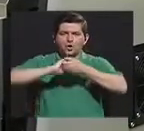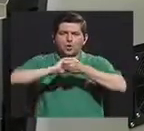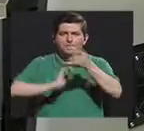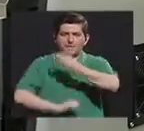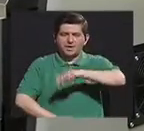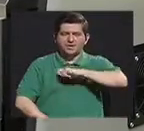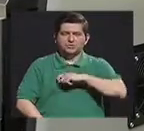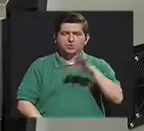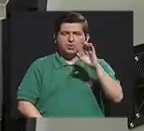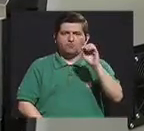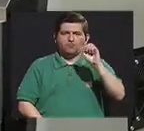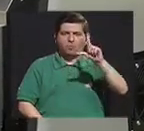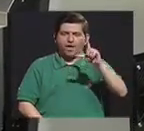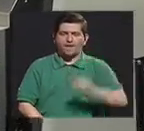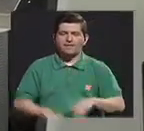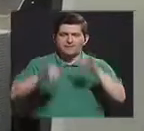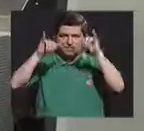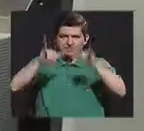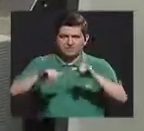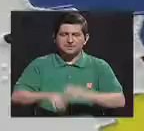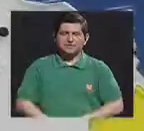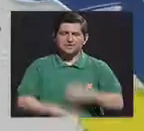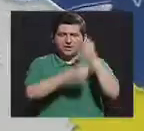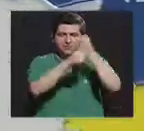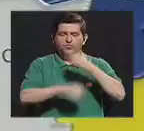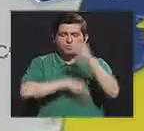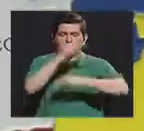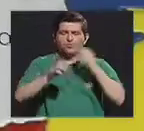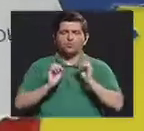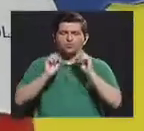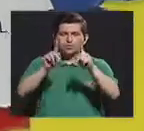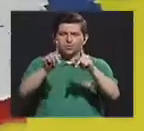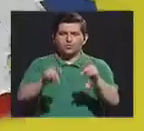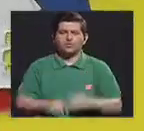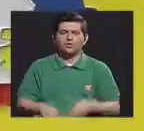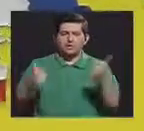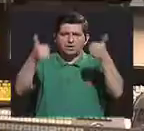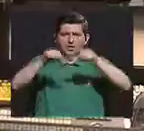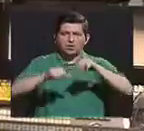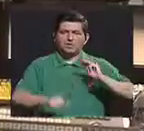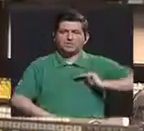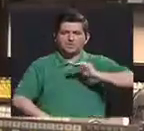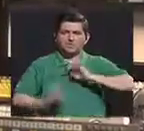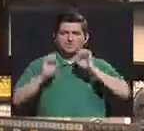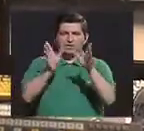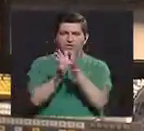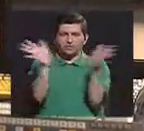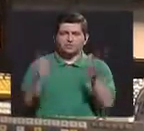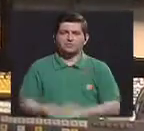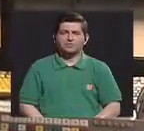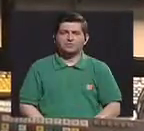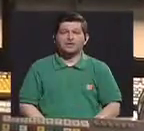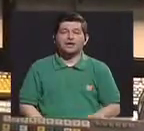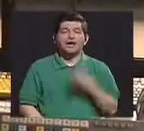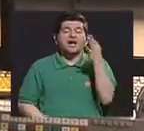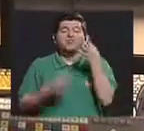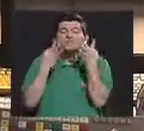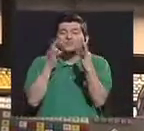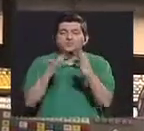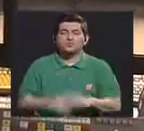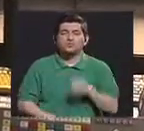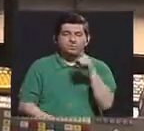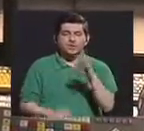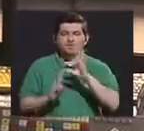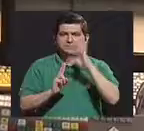española y la cual y que se mantiene a través de la fundación mundo de oportunidades sin convenio con él me buscan en un futuro